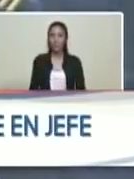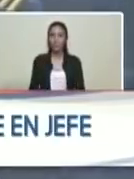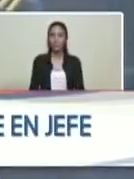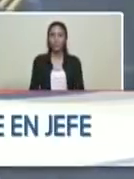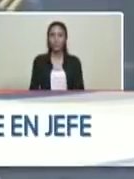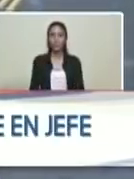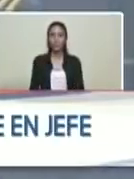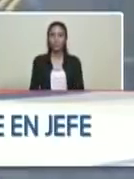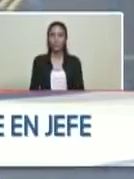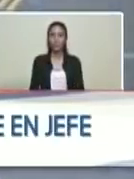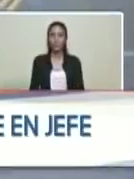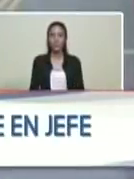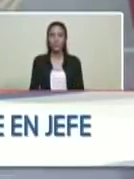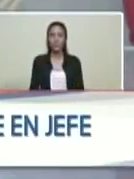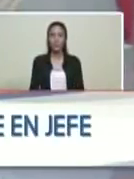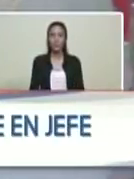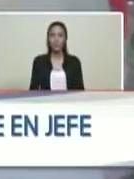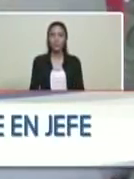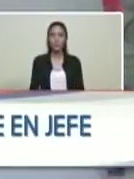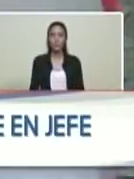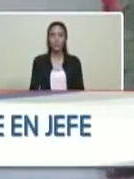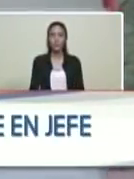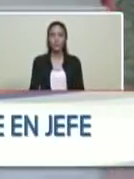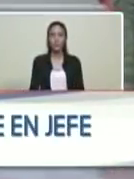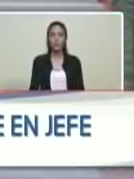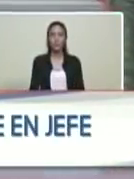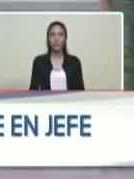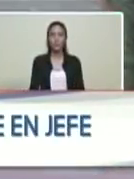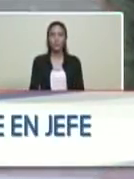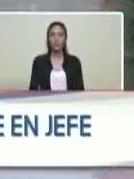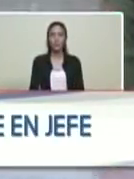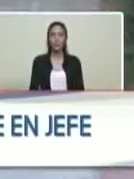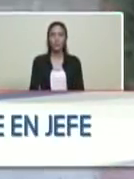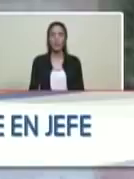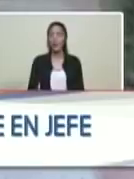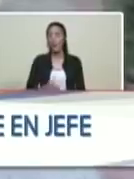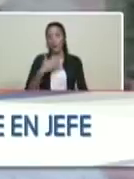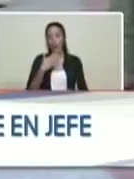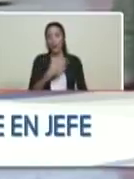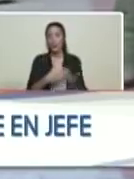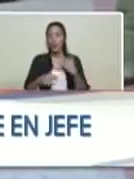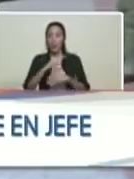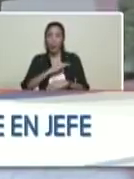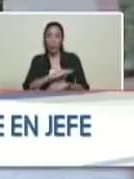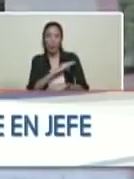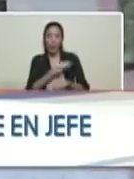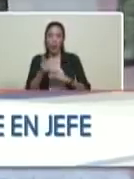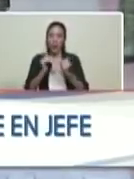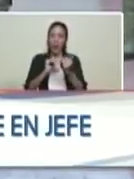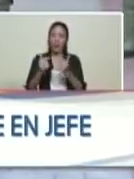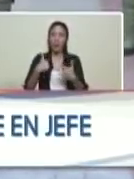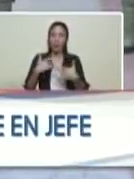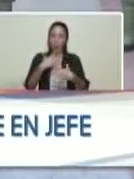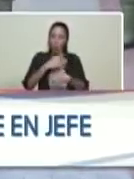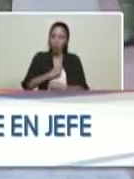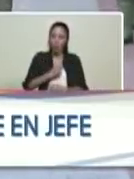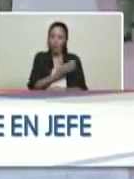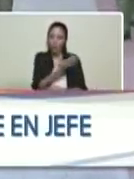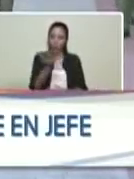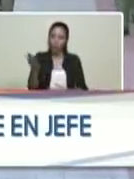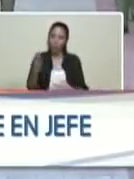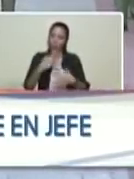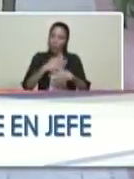gracias fuerza armada nacional bolivariana por tanta fuerza moral confío en usted